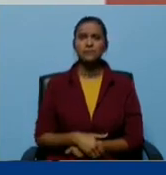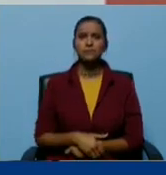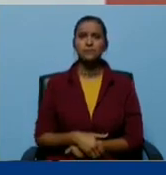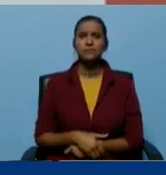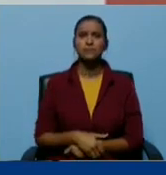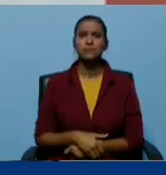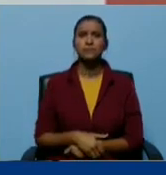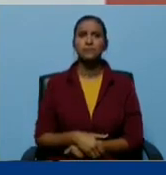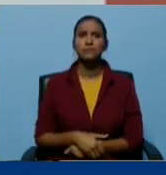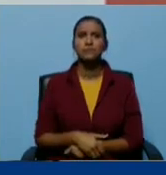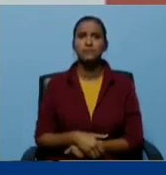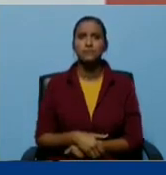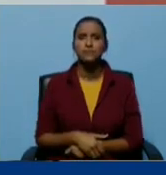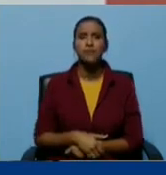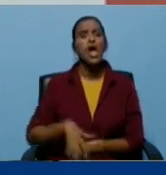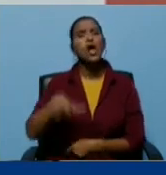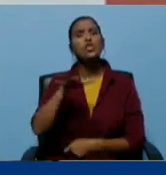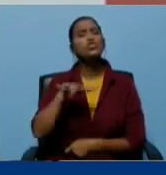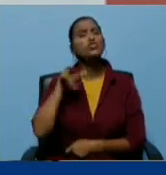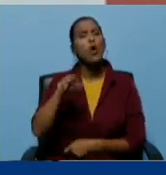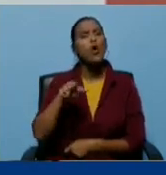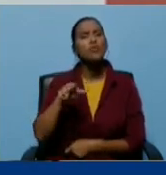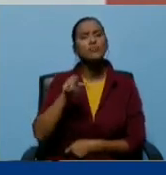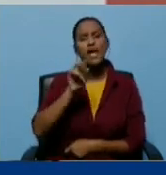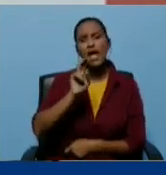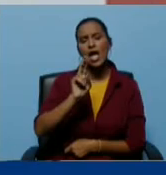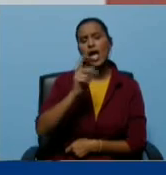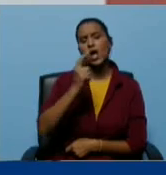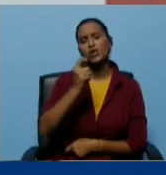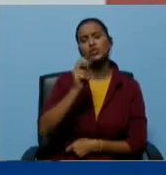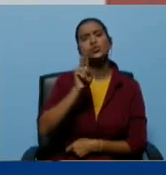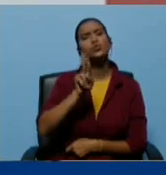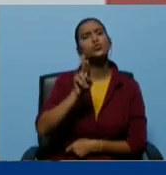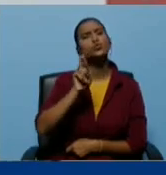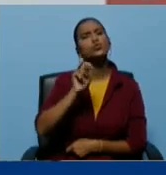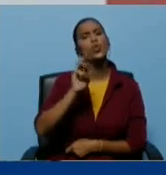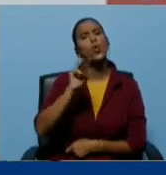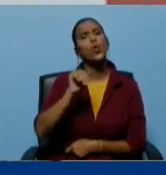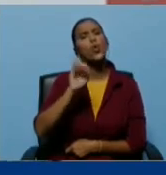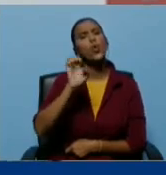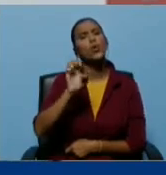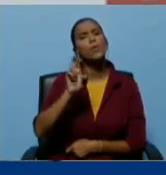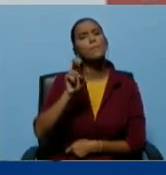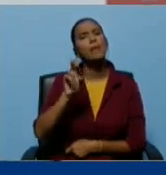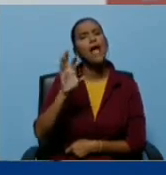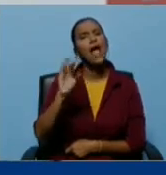el crimen cometido en Turmero, querida gobernadora Karina.